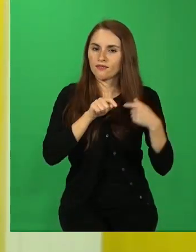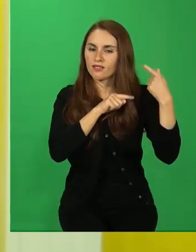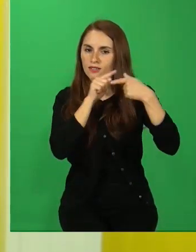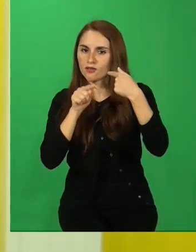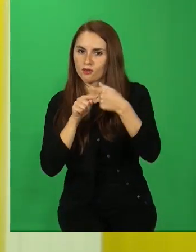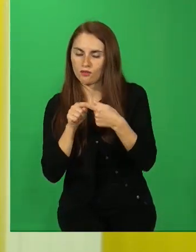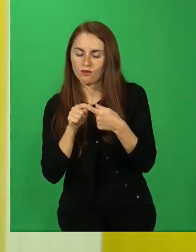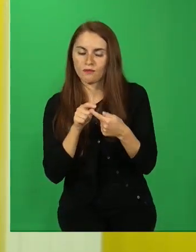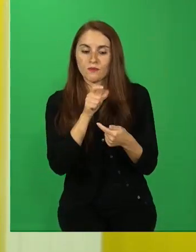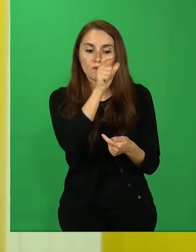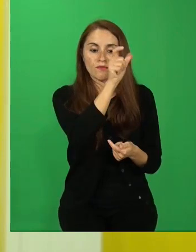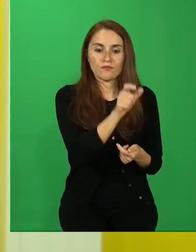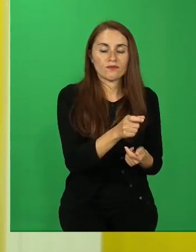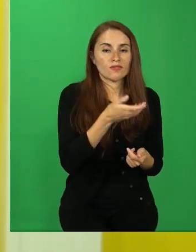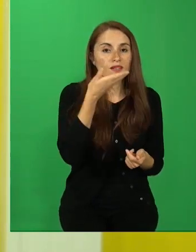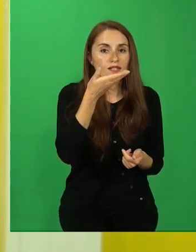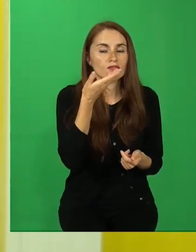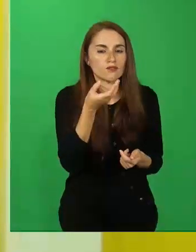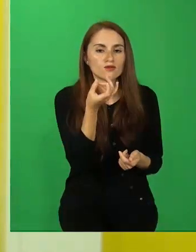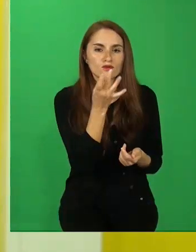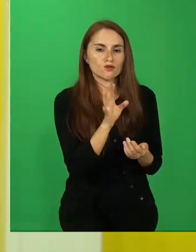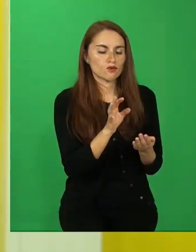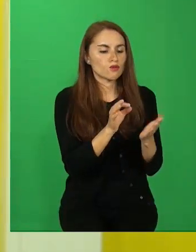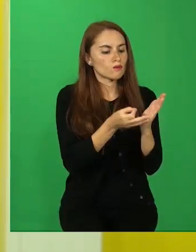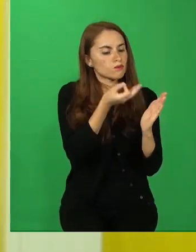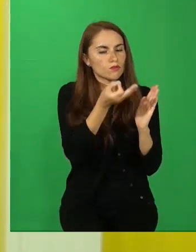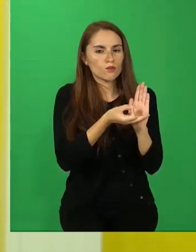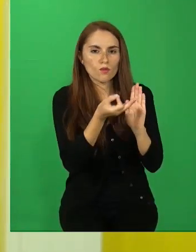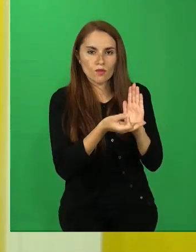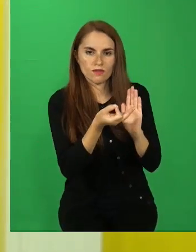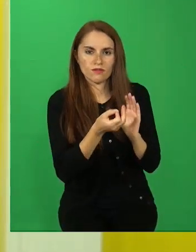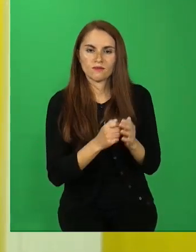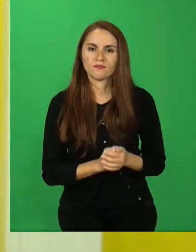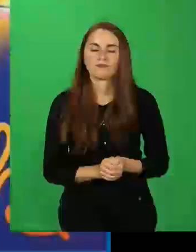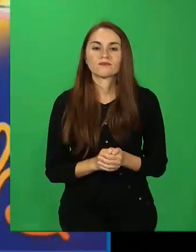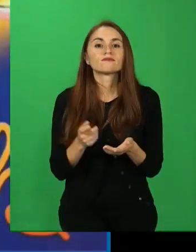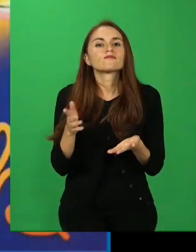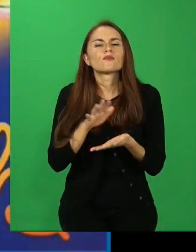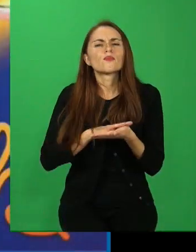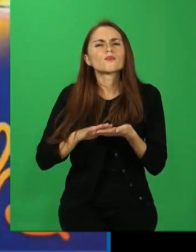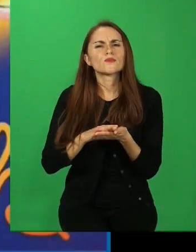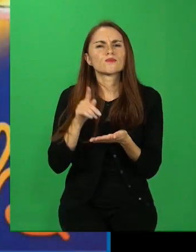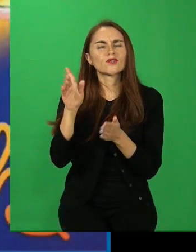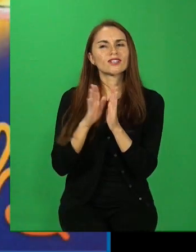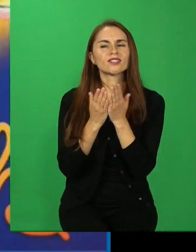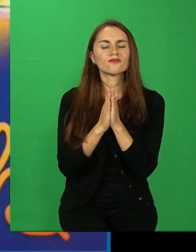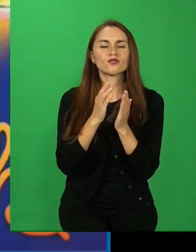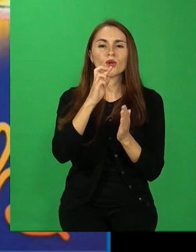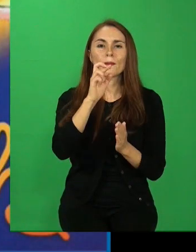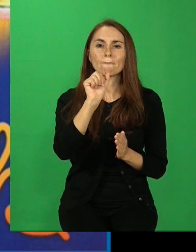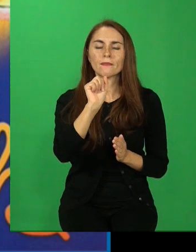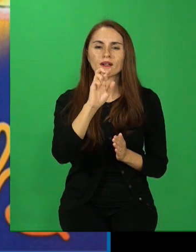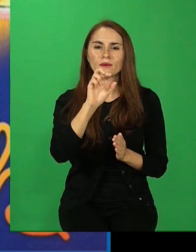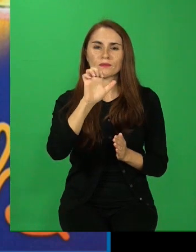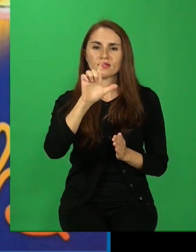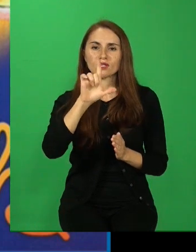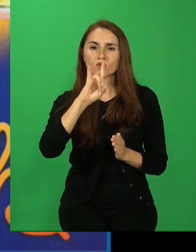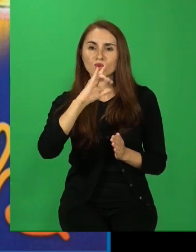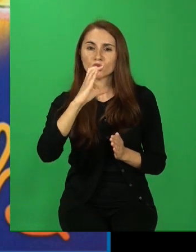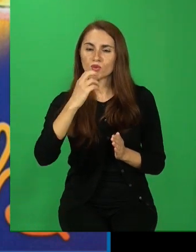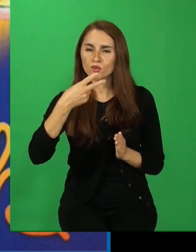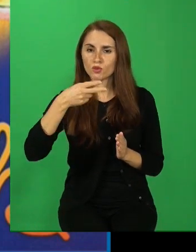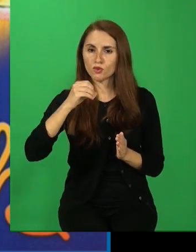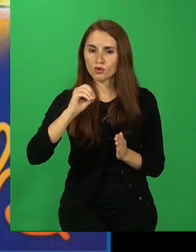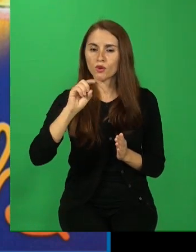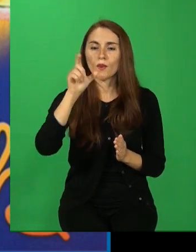relata. Por ejemplo, tenemos acá Papelucho. Papelucho, su autor es Marcela Paz, ella